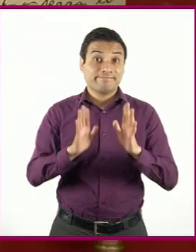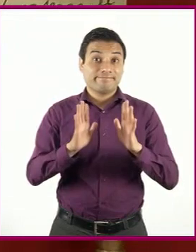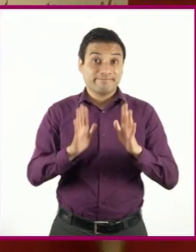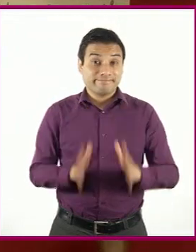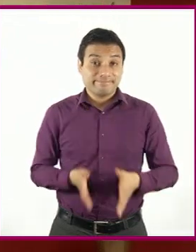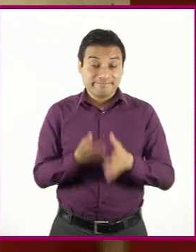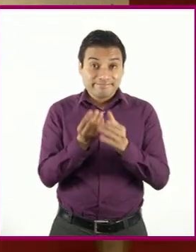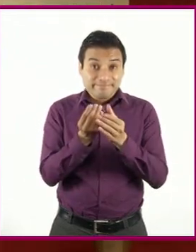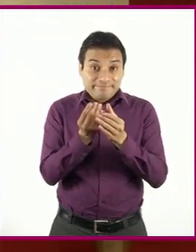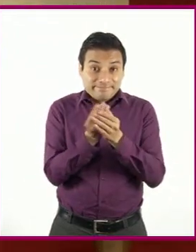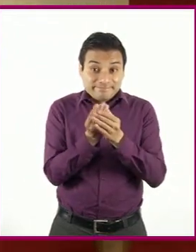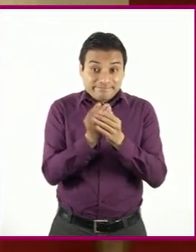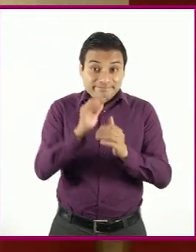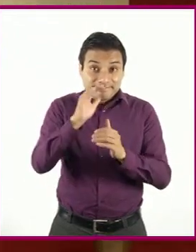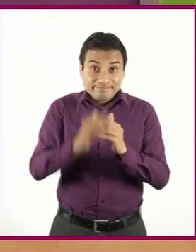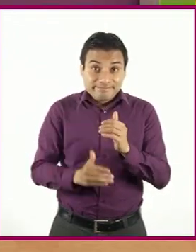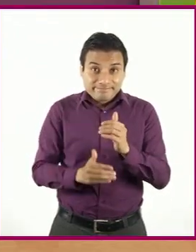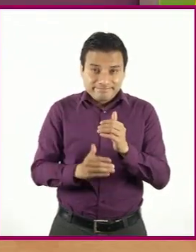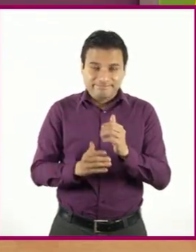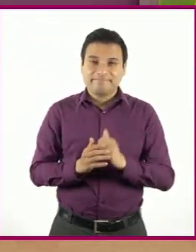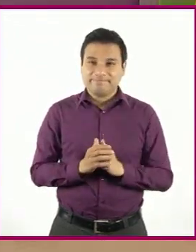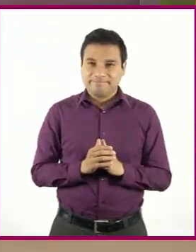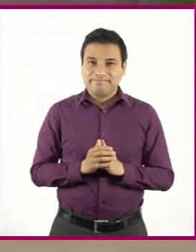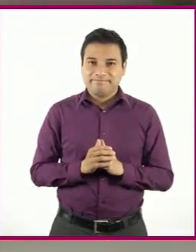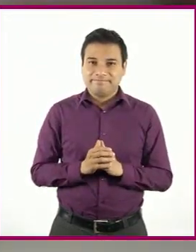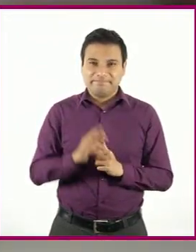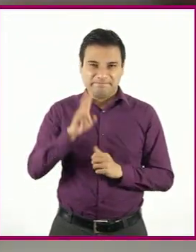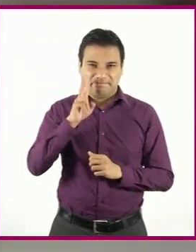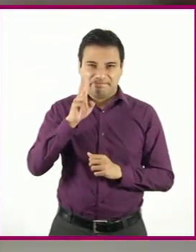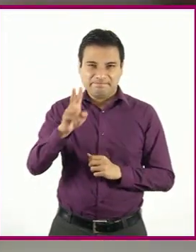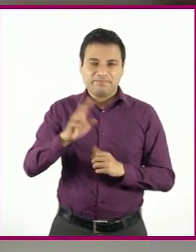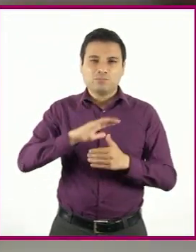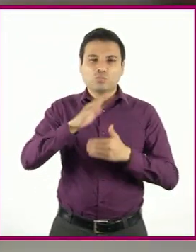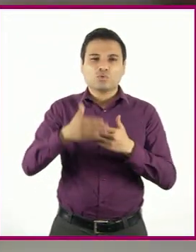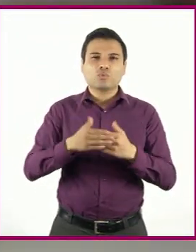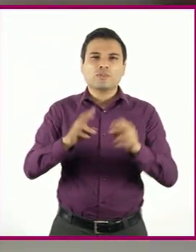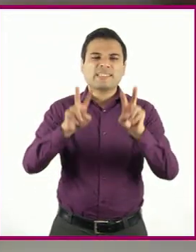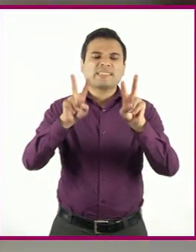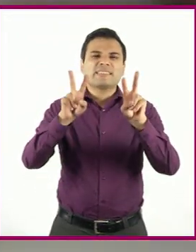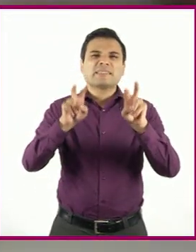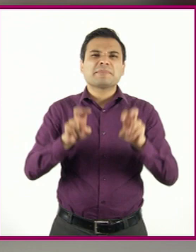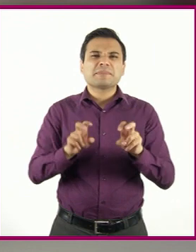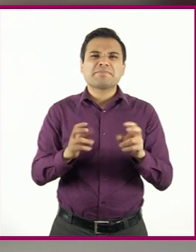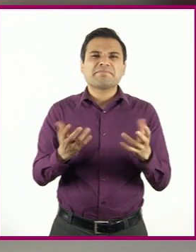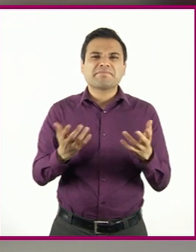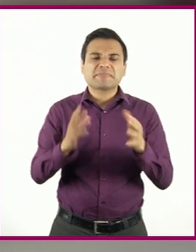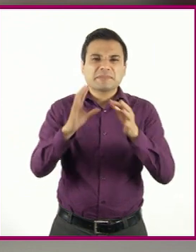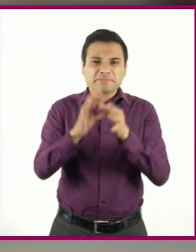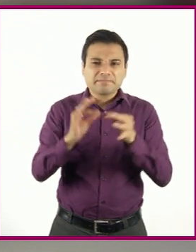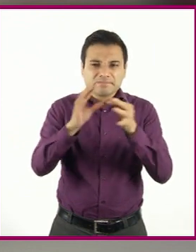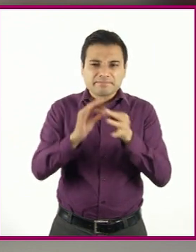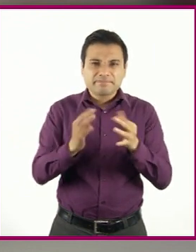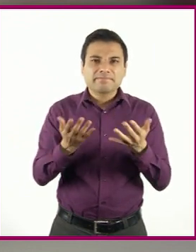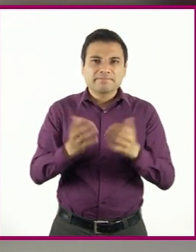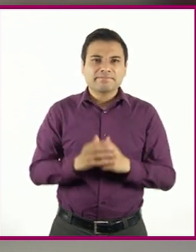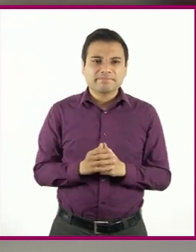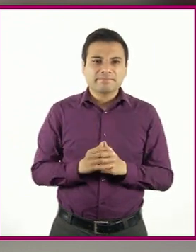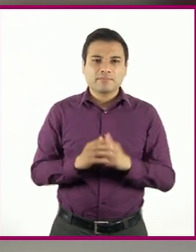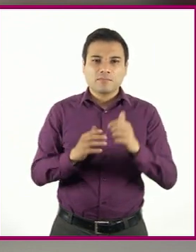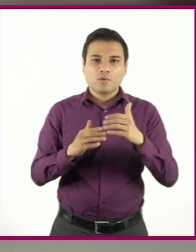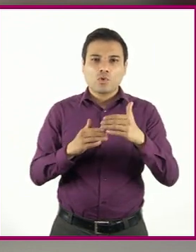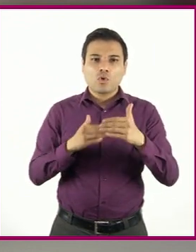final de la sesión, aprovechemos para ver los temas que reforzamos. Realizamos una demostración del proceso para elaborar